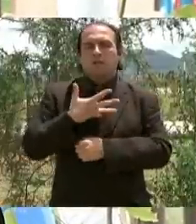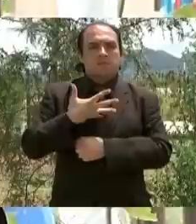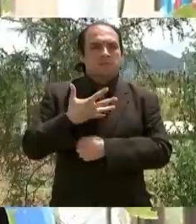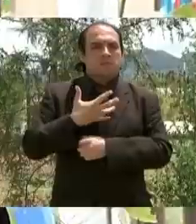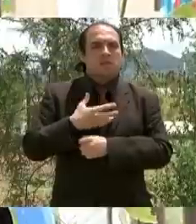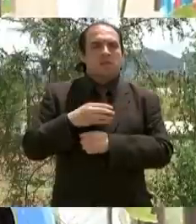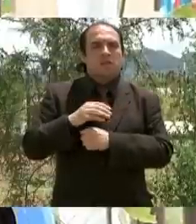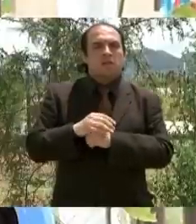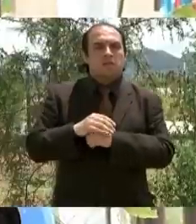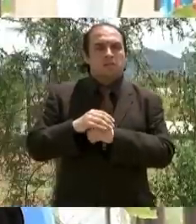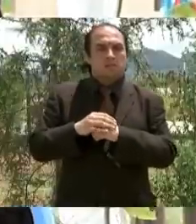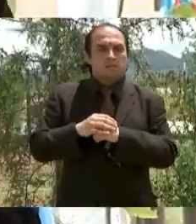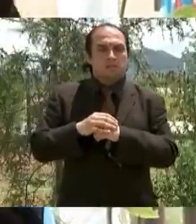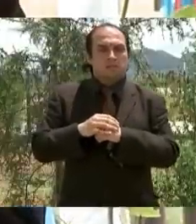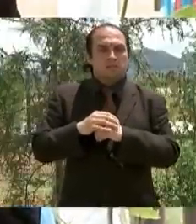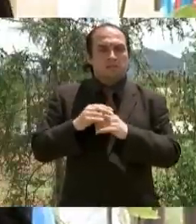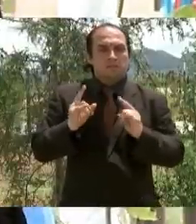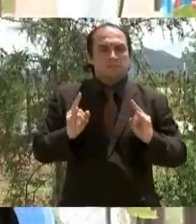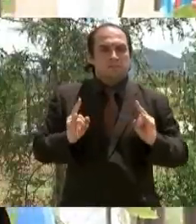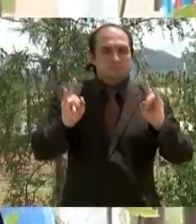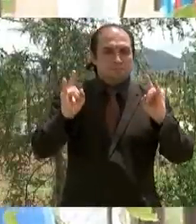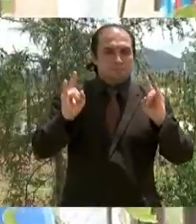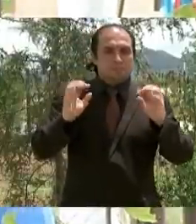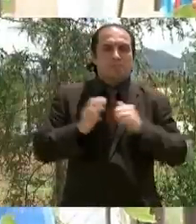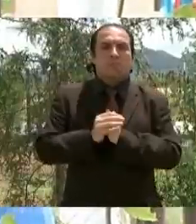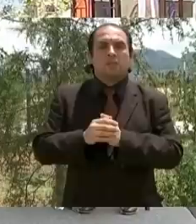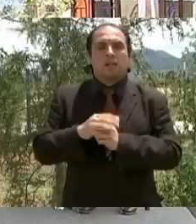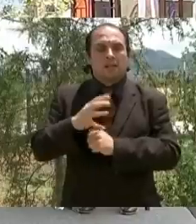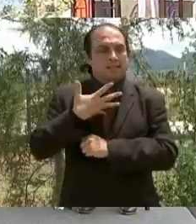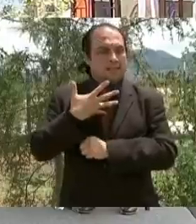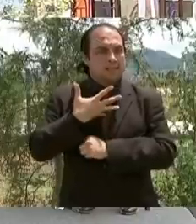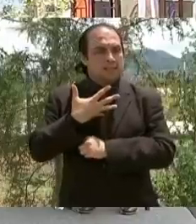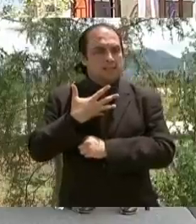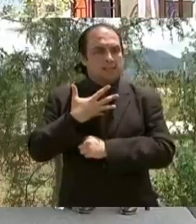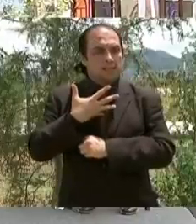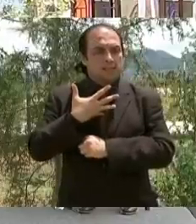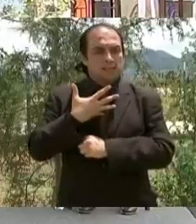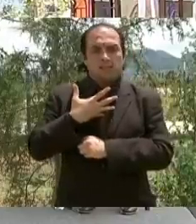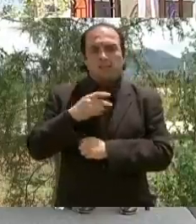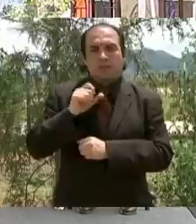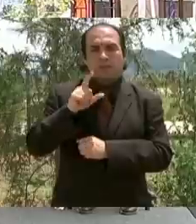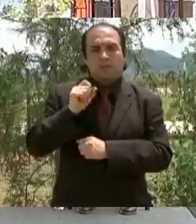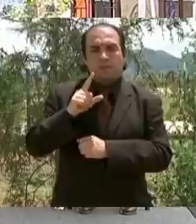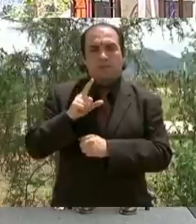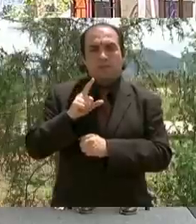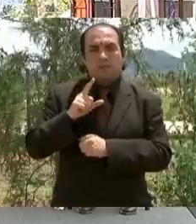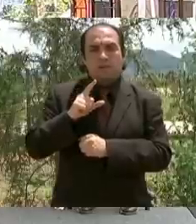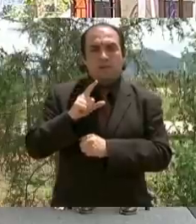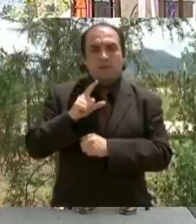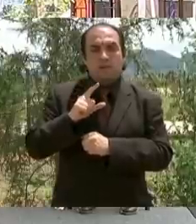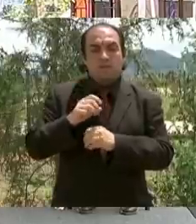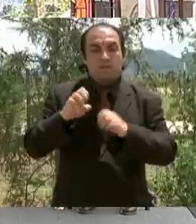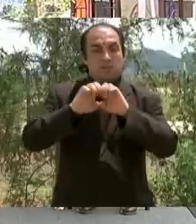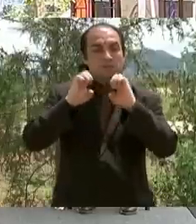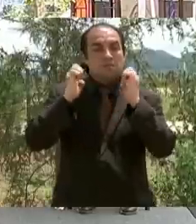canchas, que se tenga hasta un estadio de béisbol.